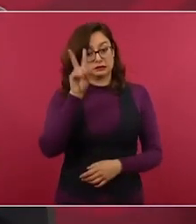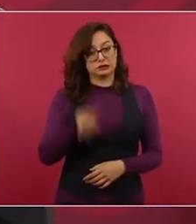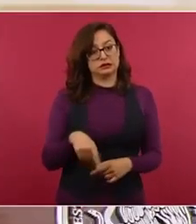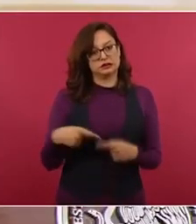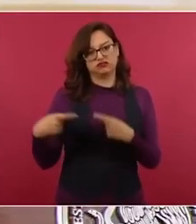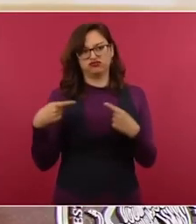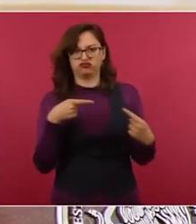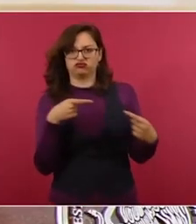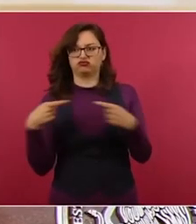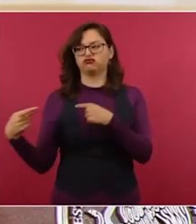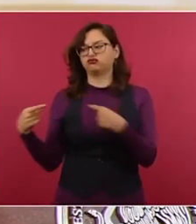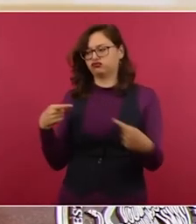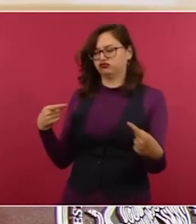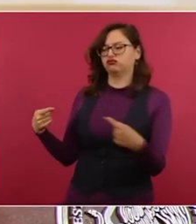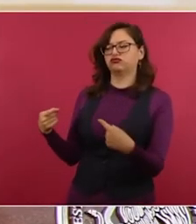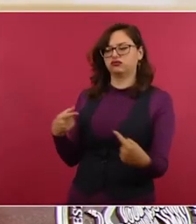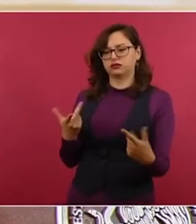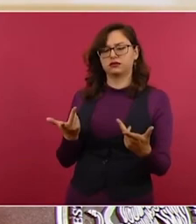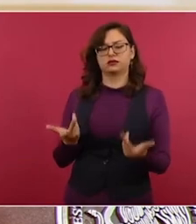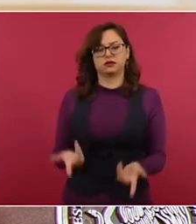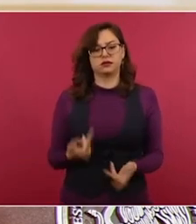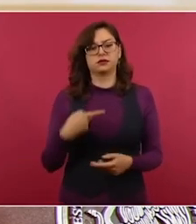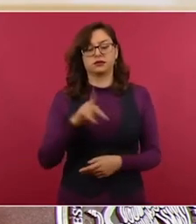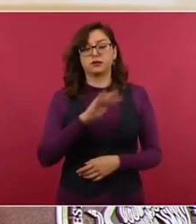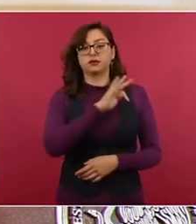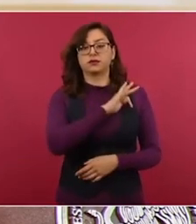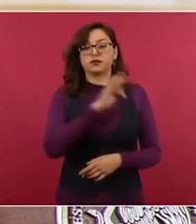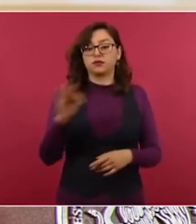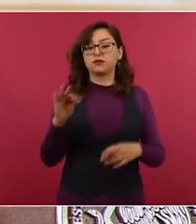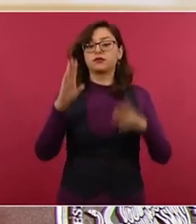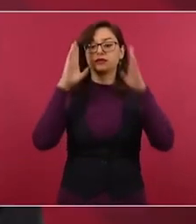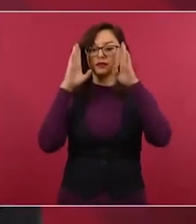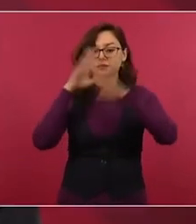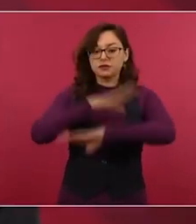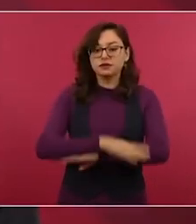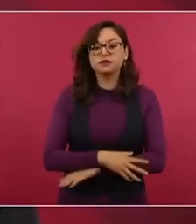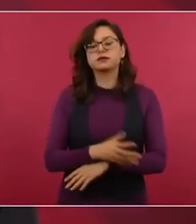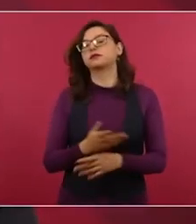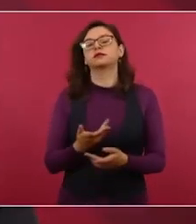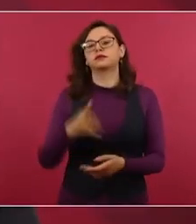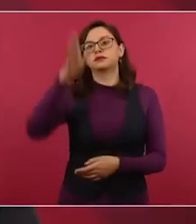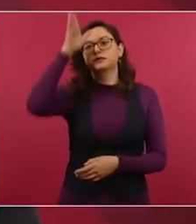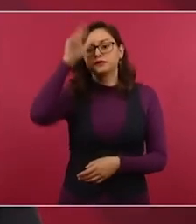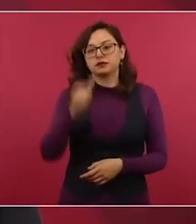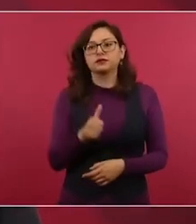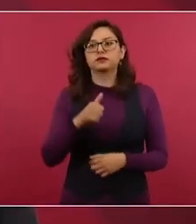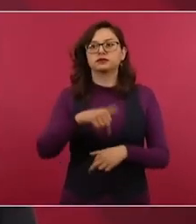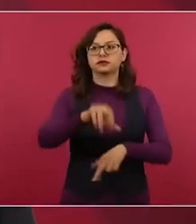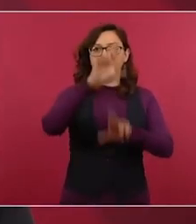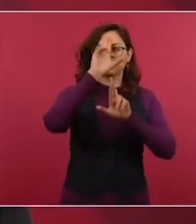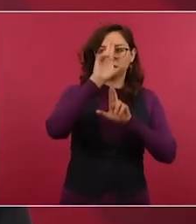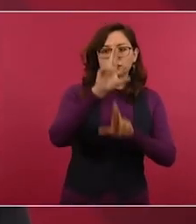la soberanía de cada país, buscar lo que nos une.